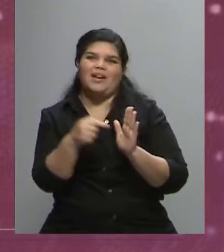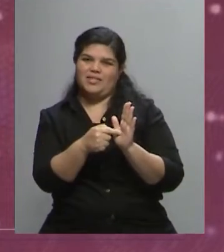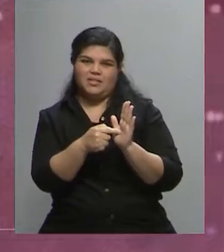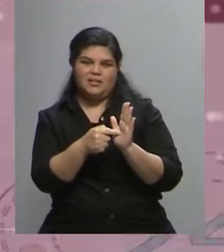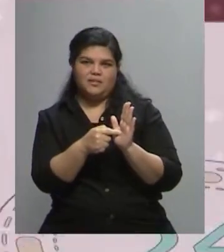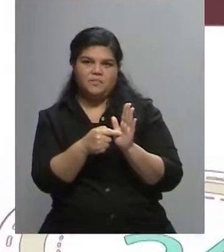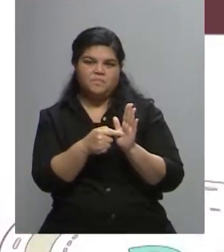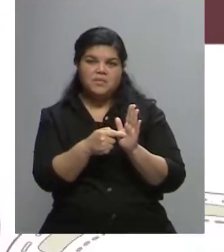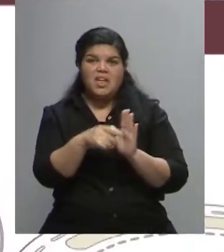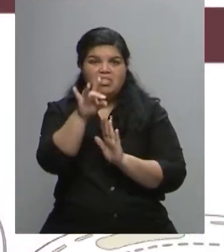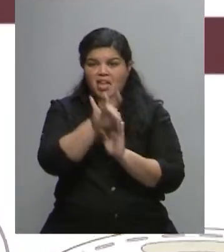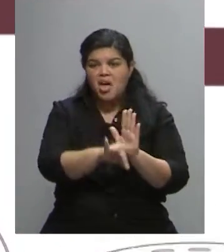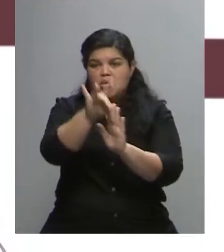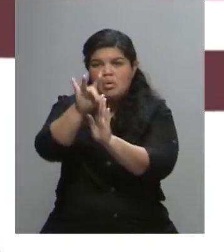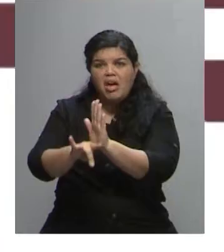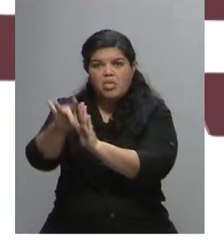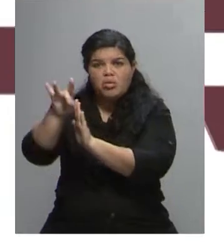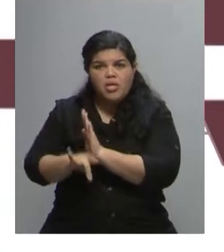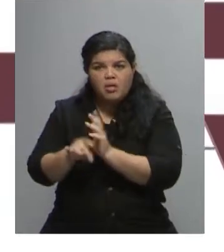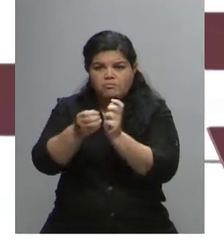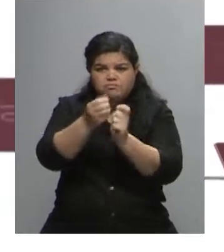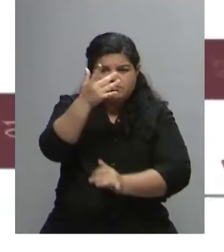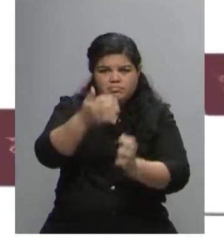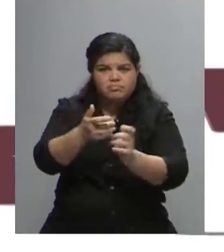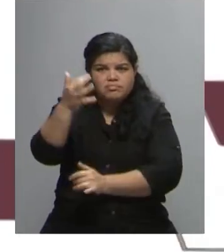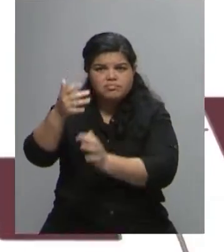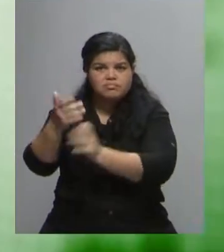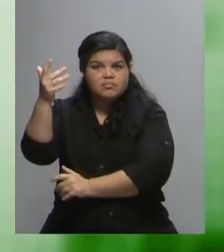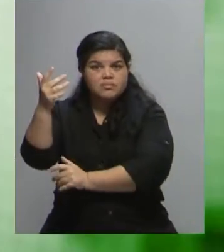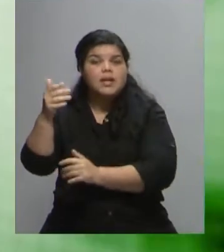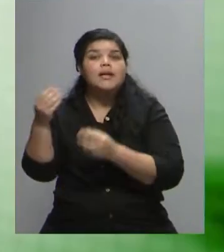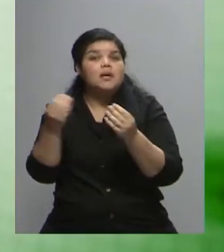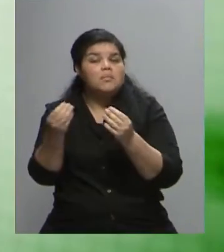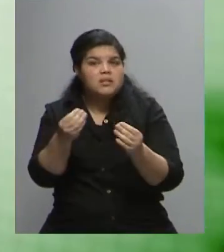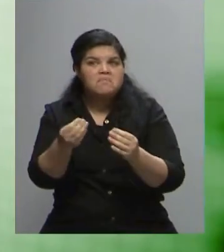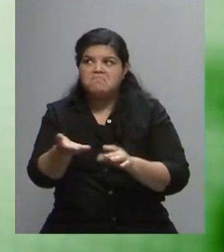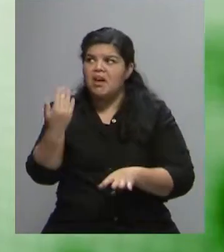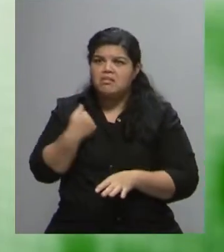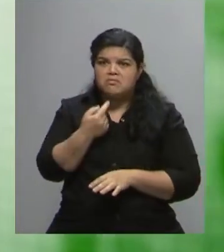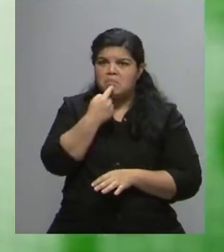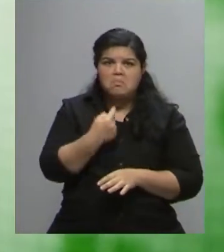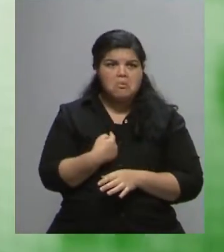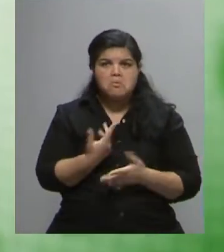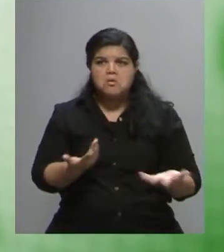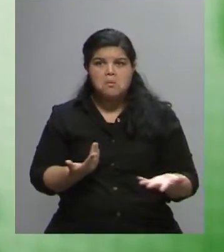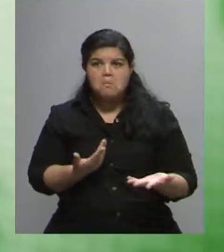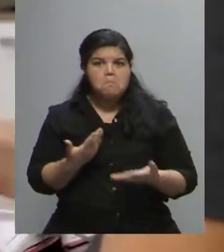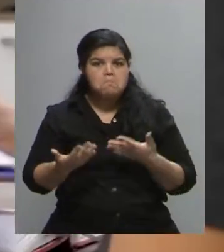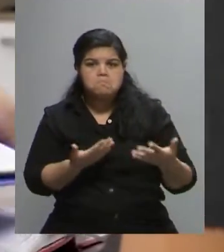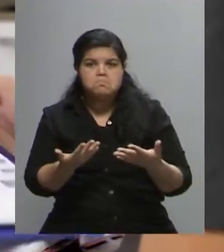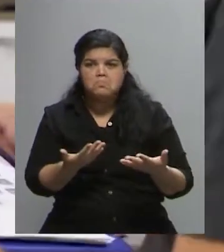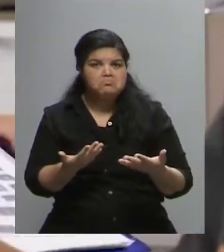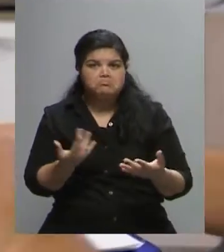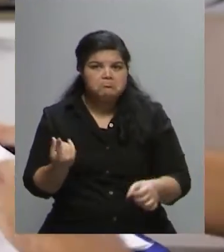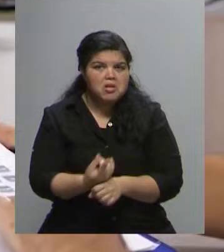este aluvión de datos nos permita pensar en preguntas que antes ni siquiera podríamos haber planteado. Insisto, Claro. yo antes como economista